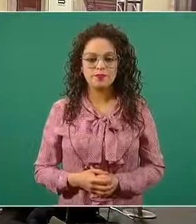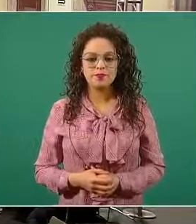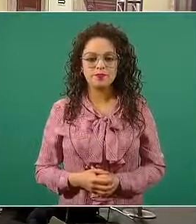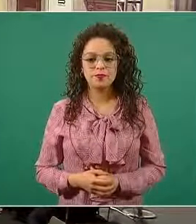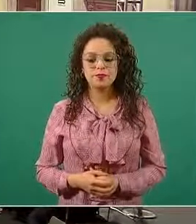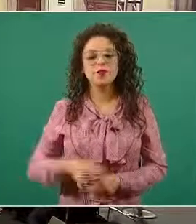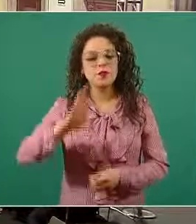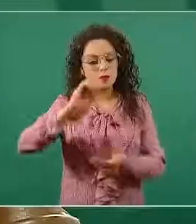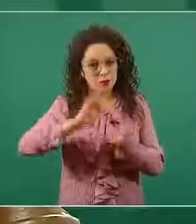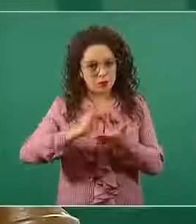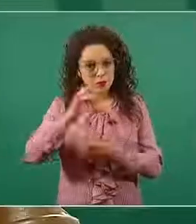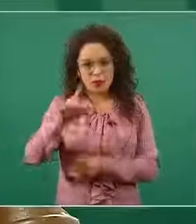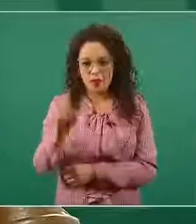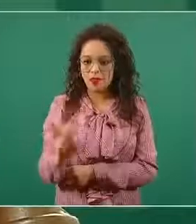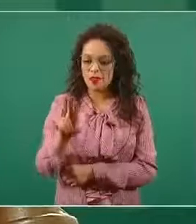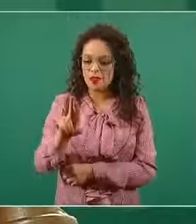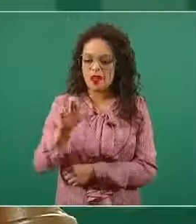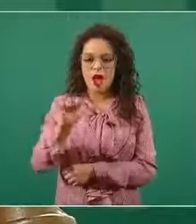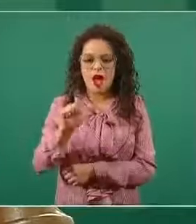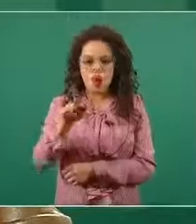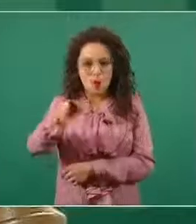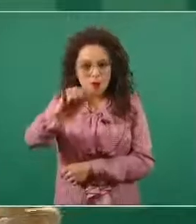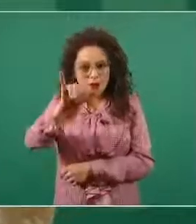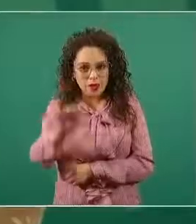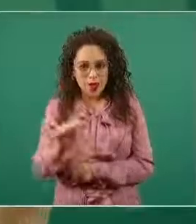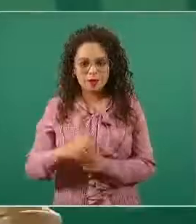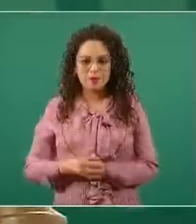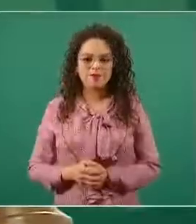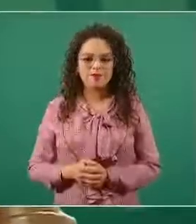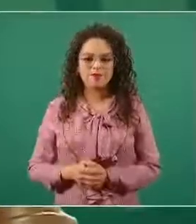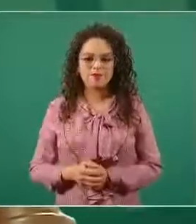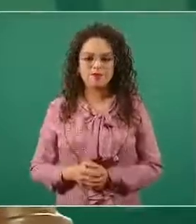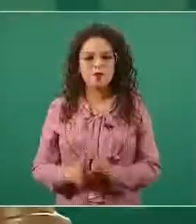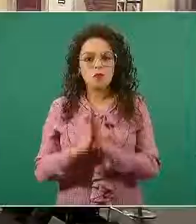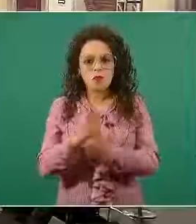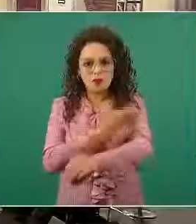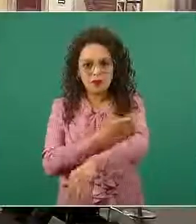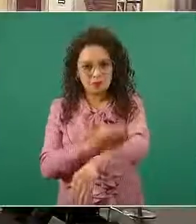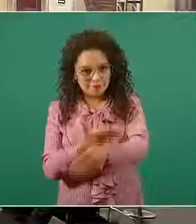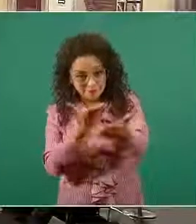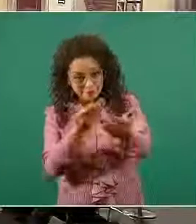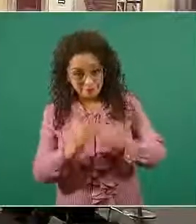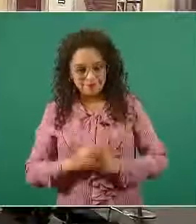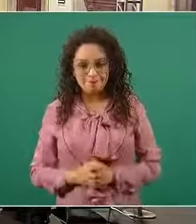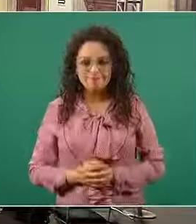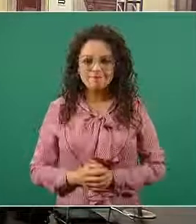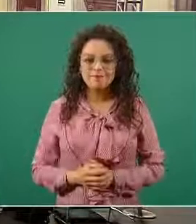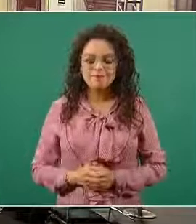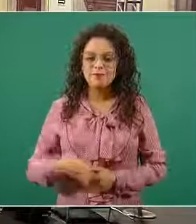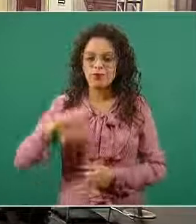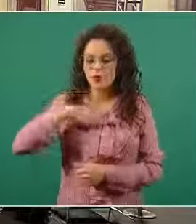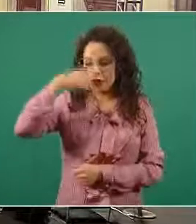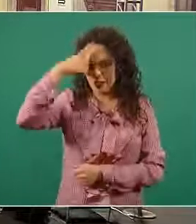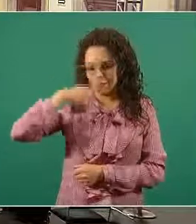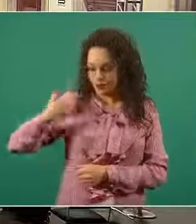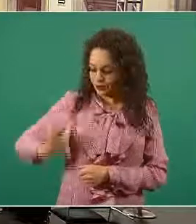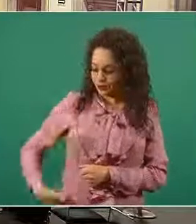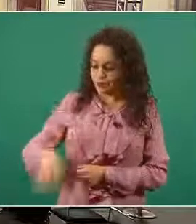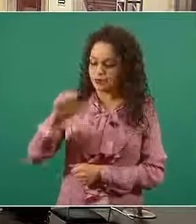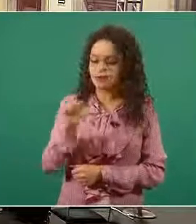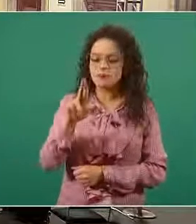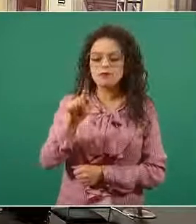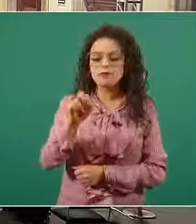Muchísimas gracias, doctor José Luis Alomía. Compañero, por favor. Buenas noches, Arturo Contreras, de Pie de